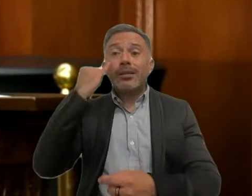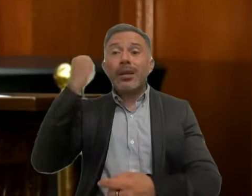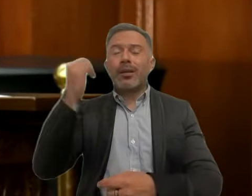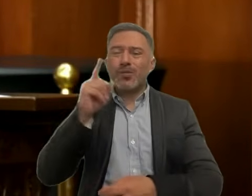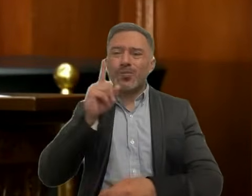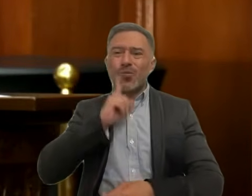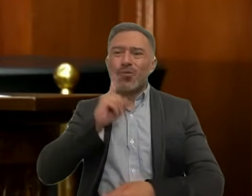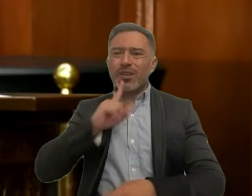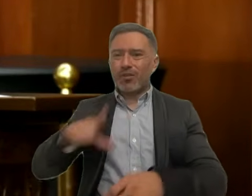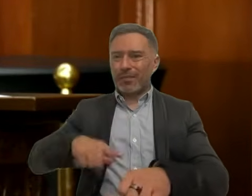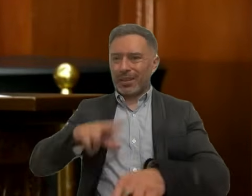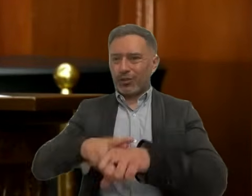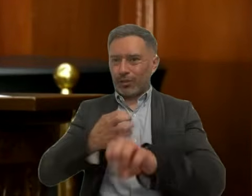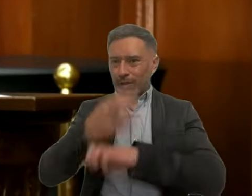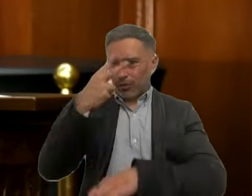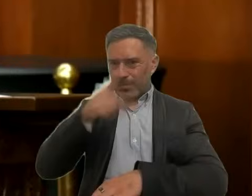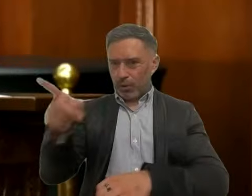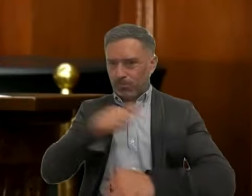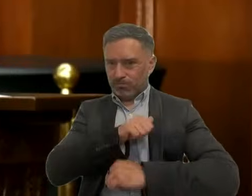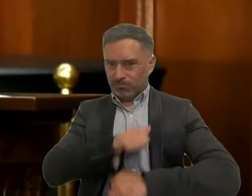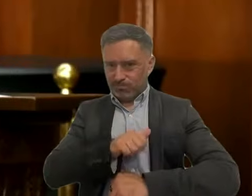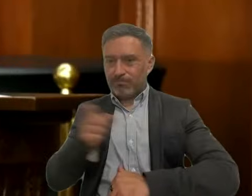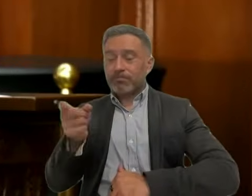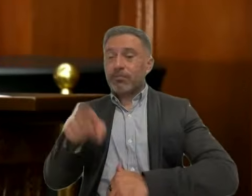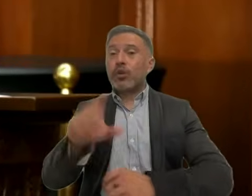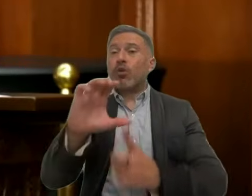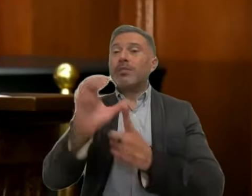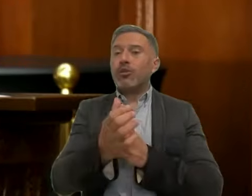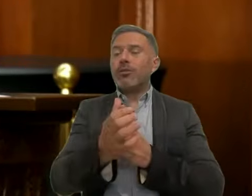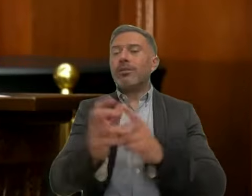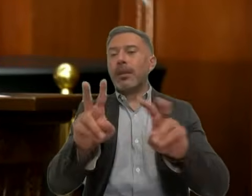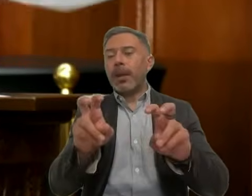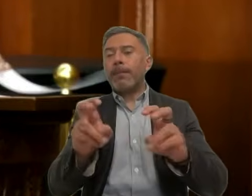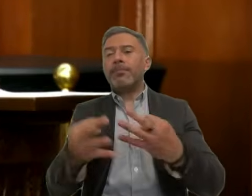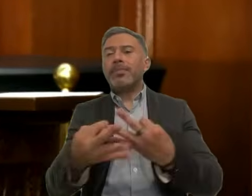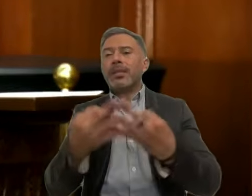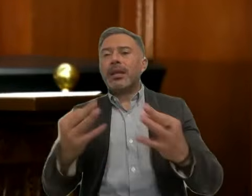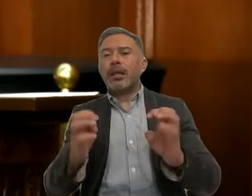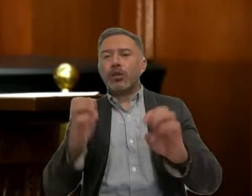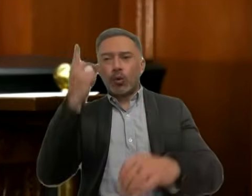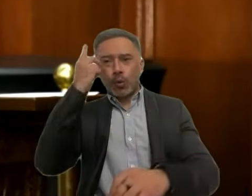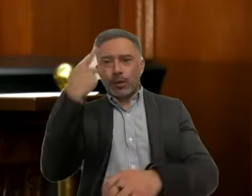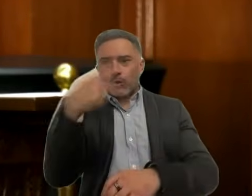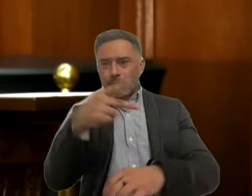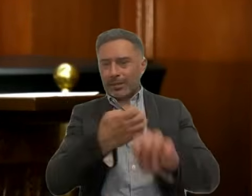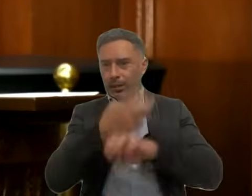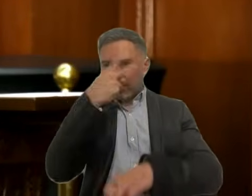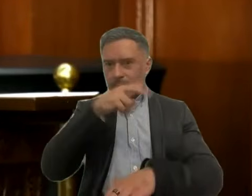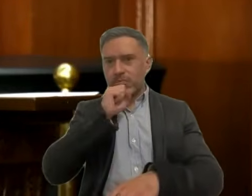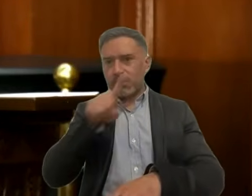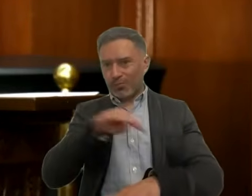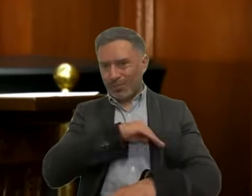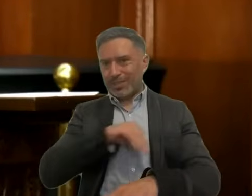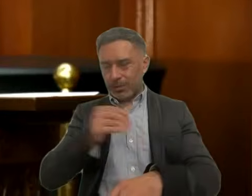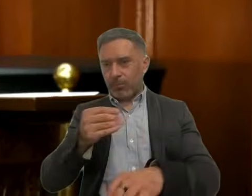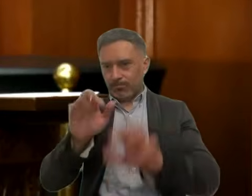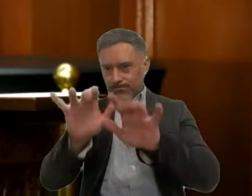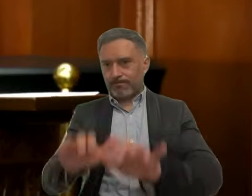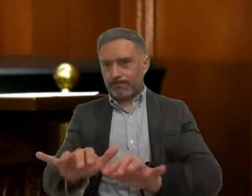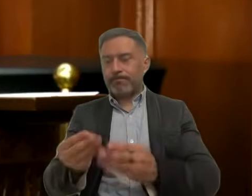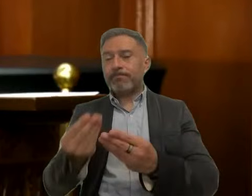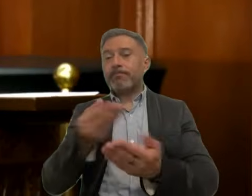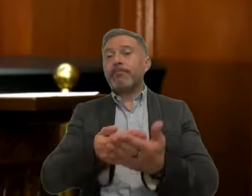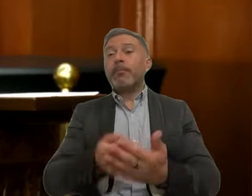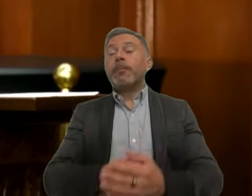Estatal, formulado por la Comisión Legislativa de Patrimonio Estatal y Municipal. Discusión y resolución del dictamen